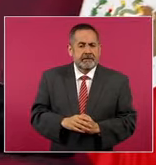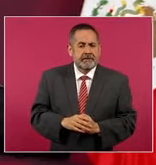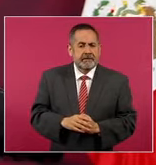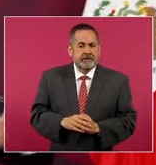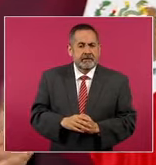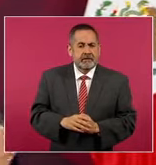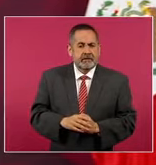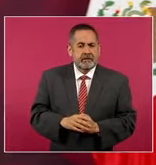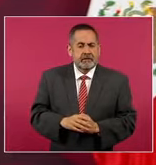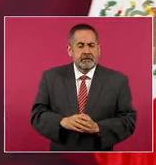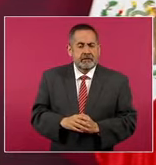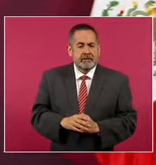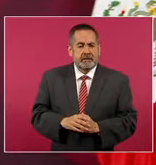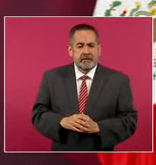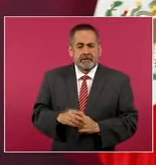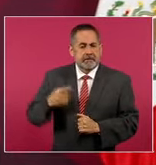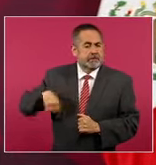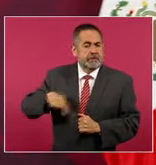haya